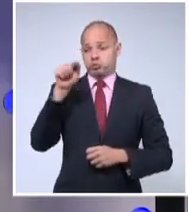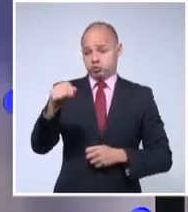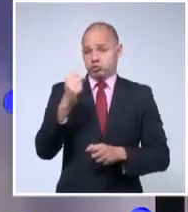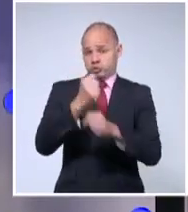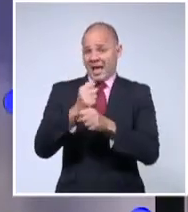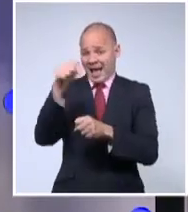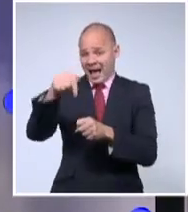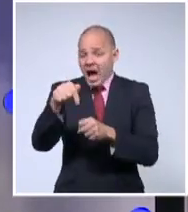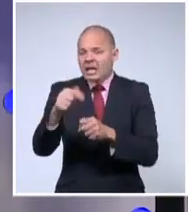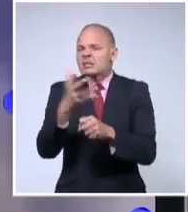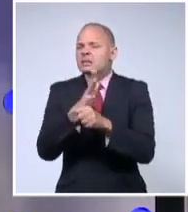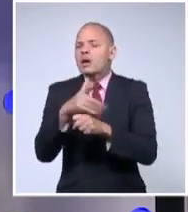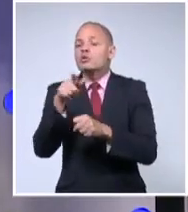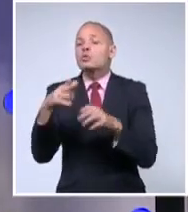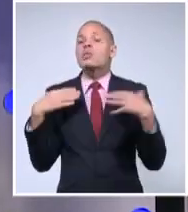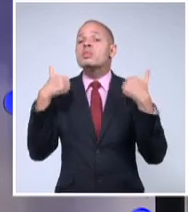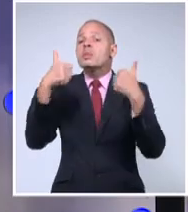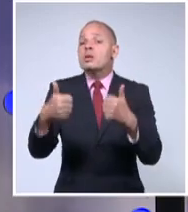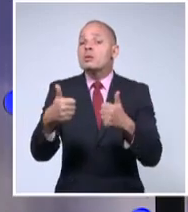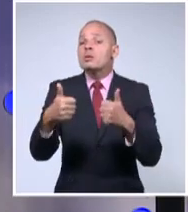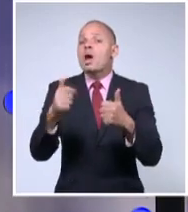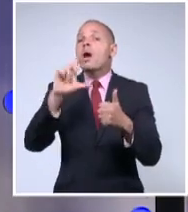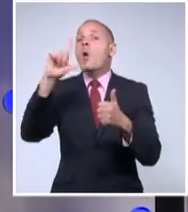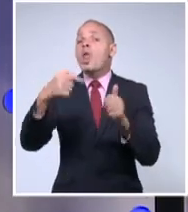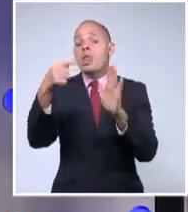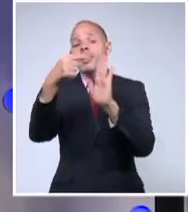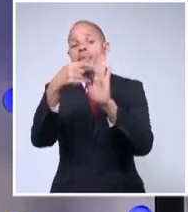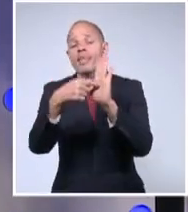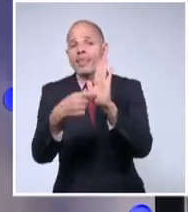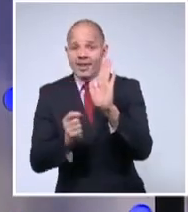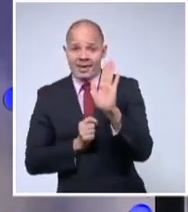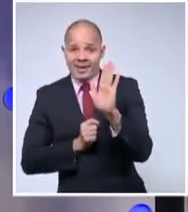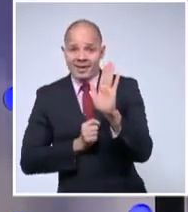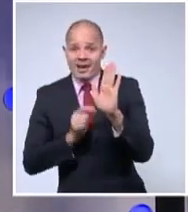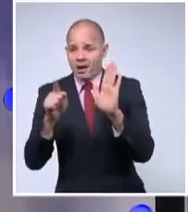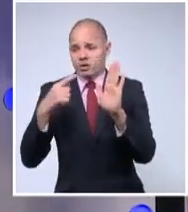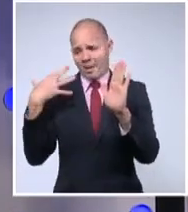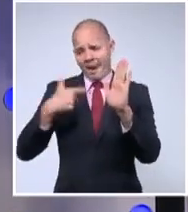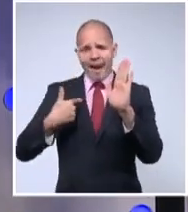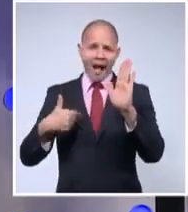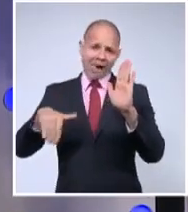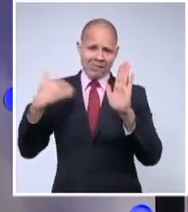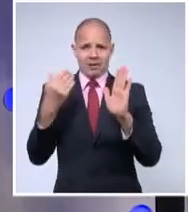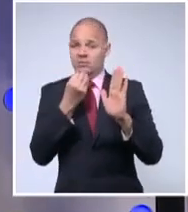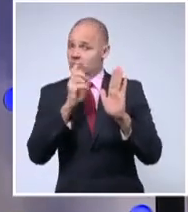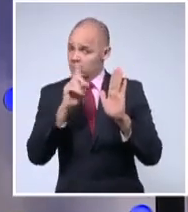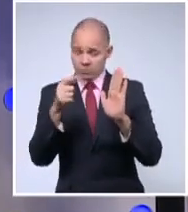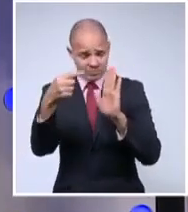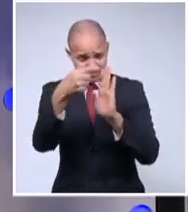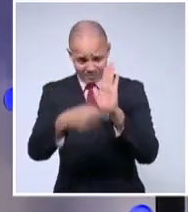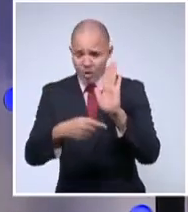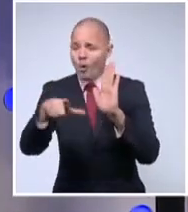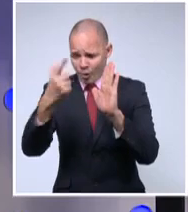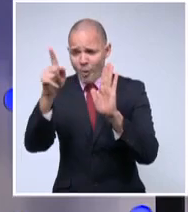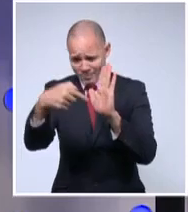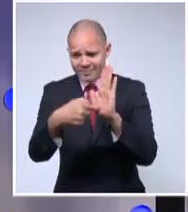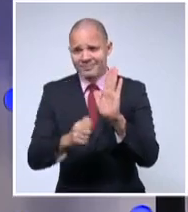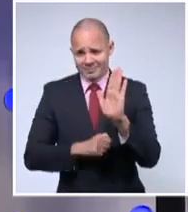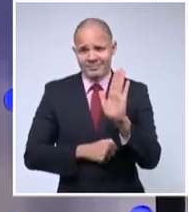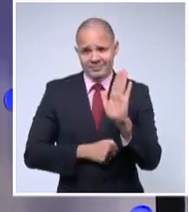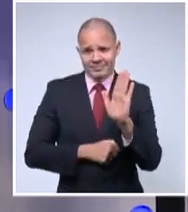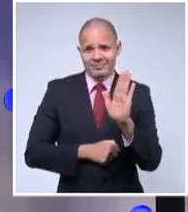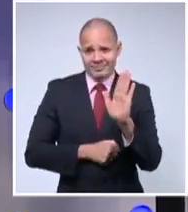país deben comportarse conforme a las reglas que rigen a los diplomáticos de todos los países en cualquier lugar hacia donde